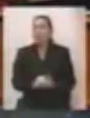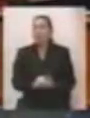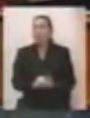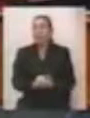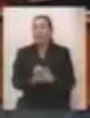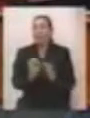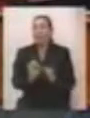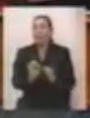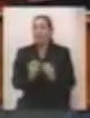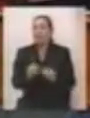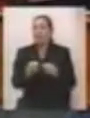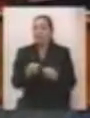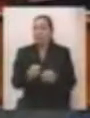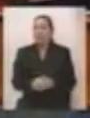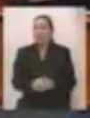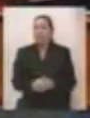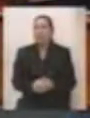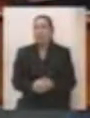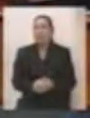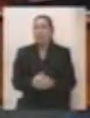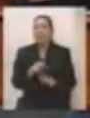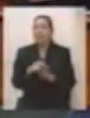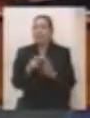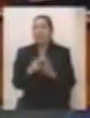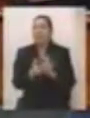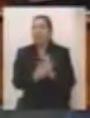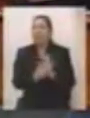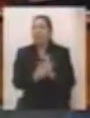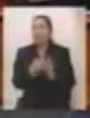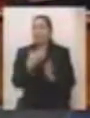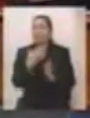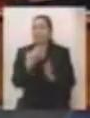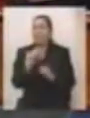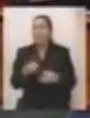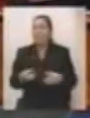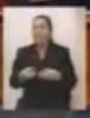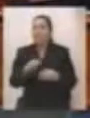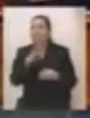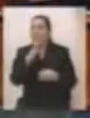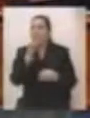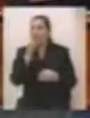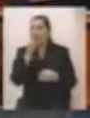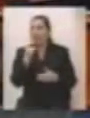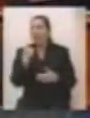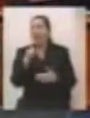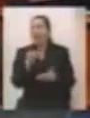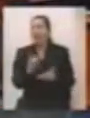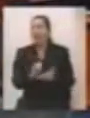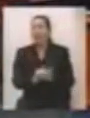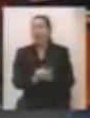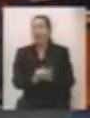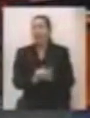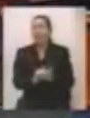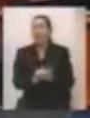que sí se le obliga con este proyecto de ley mejorado en la Comisión de la Mujer, repito, a que